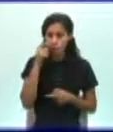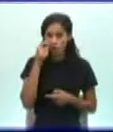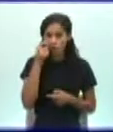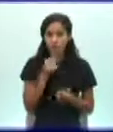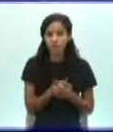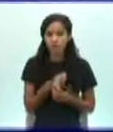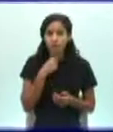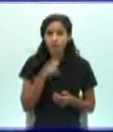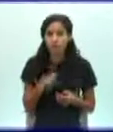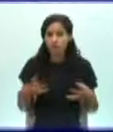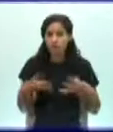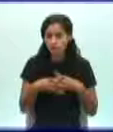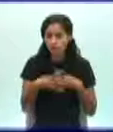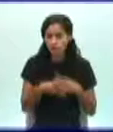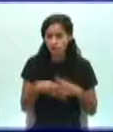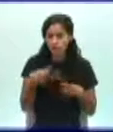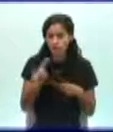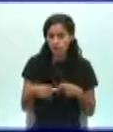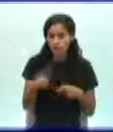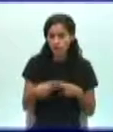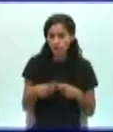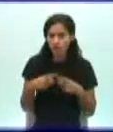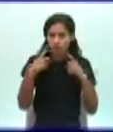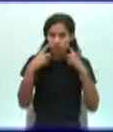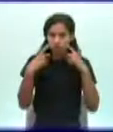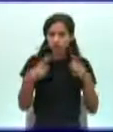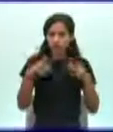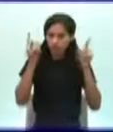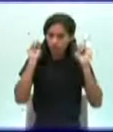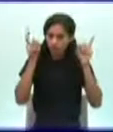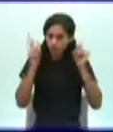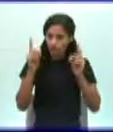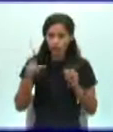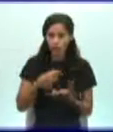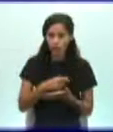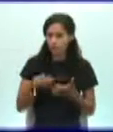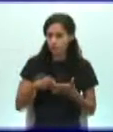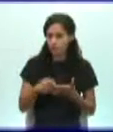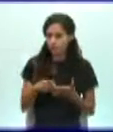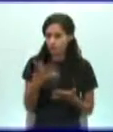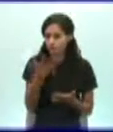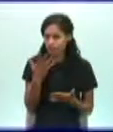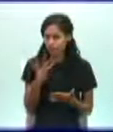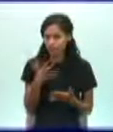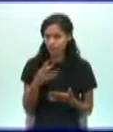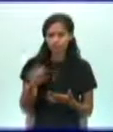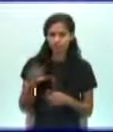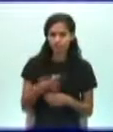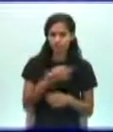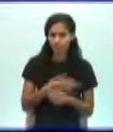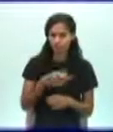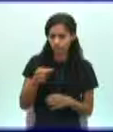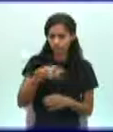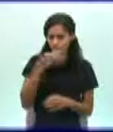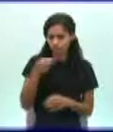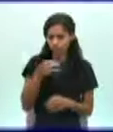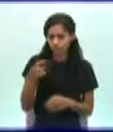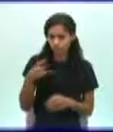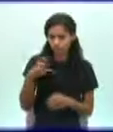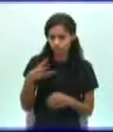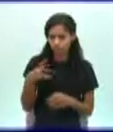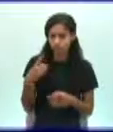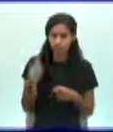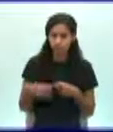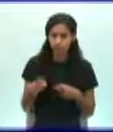se vinculó con figuras de gran renombre político y literario, tales como Félix Varela, José Antonio Saco y Domingo